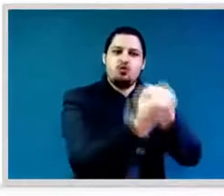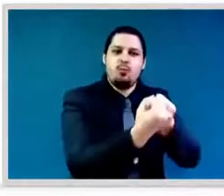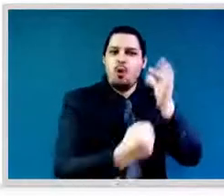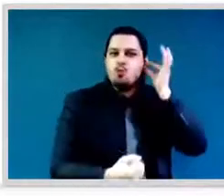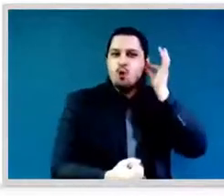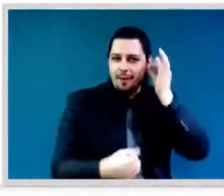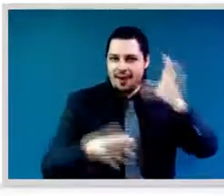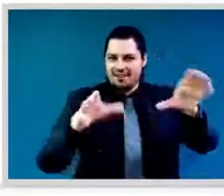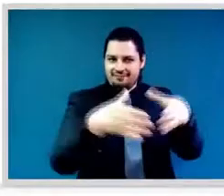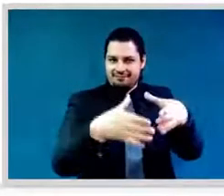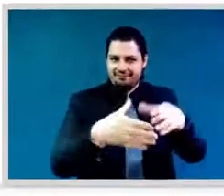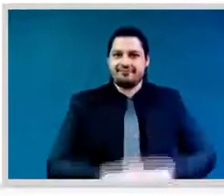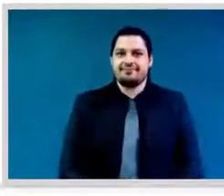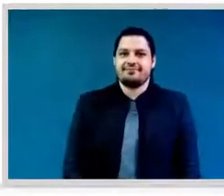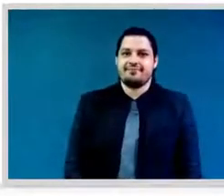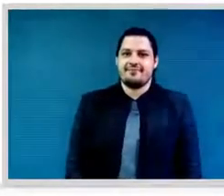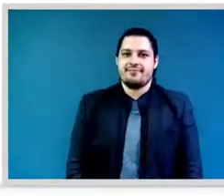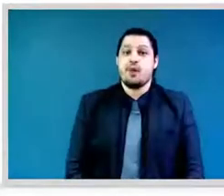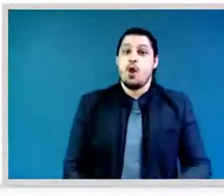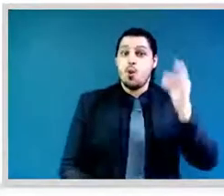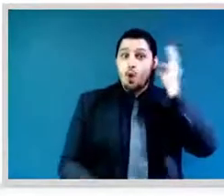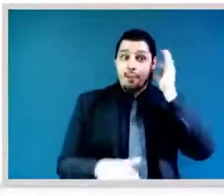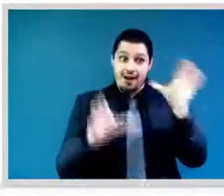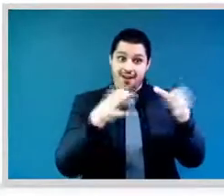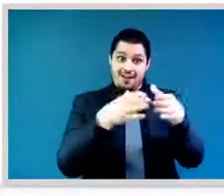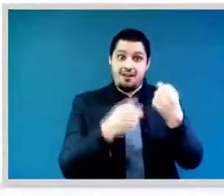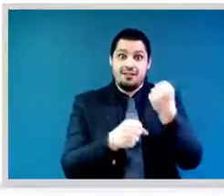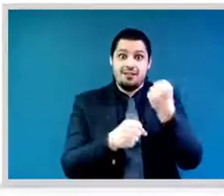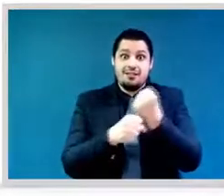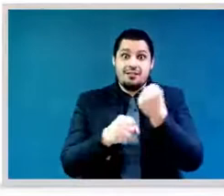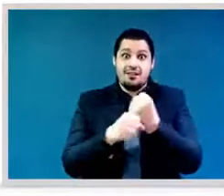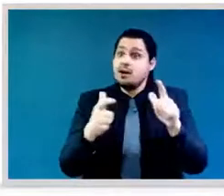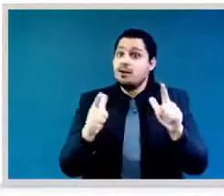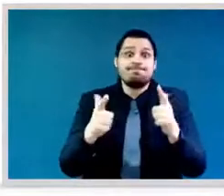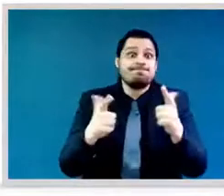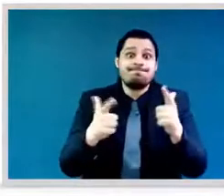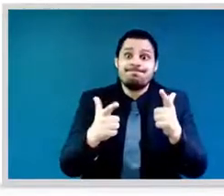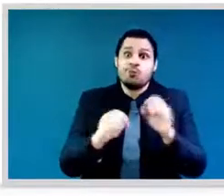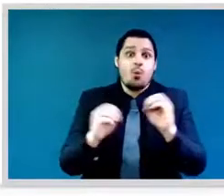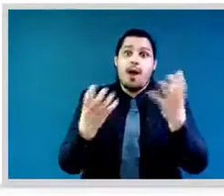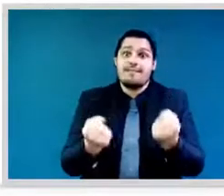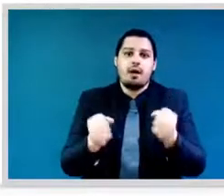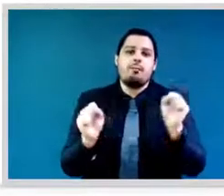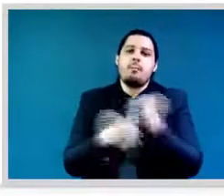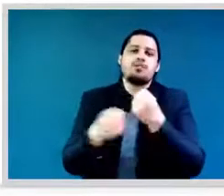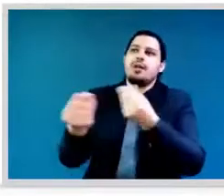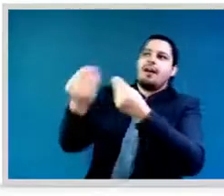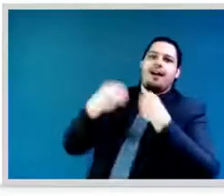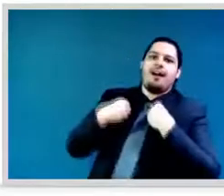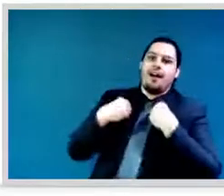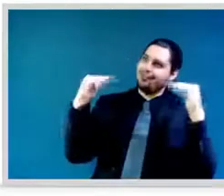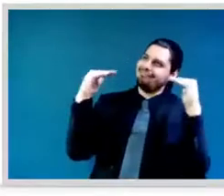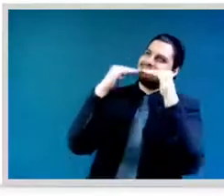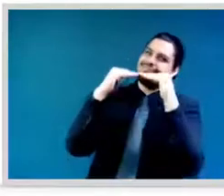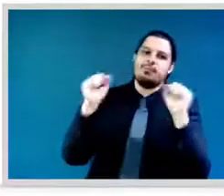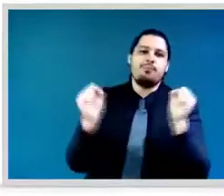mujeres sin trabajo no pueden reclamar igualdad de participación. Las mujeres que no